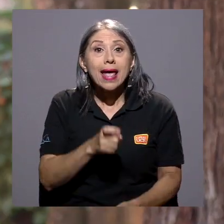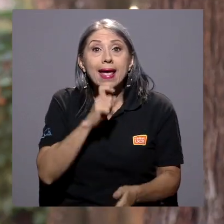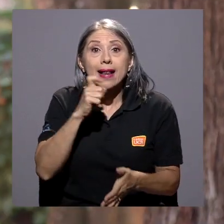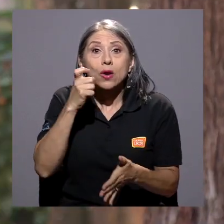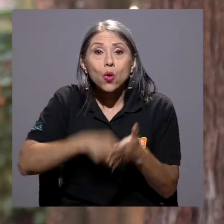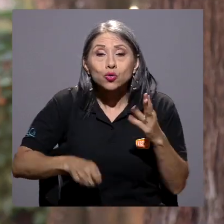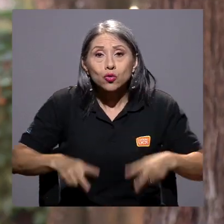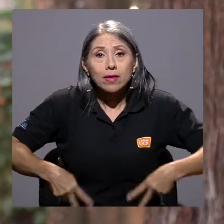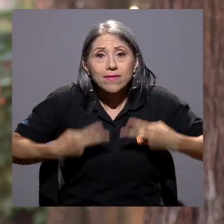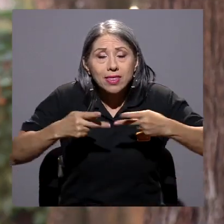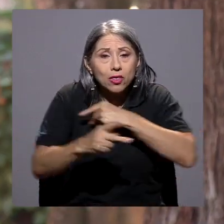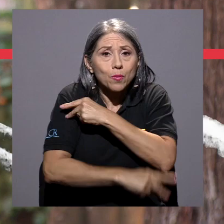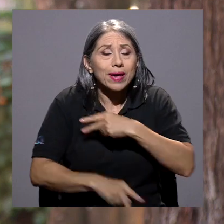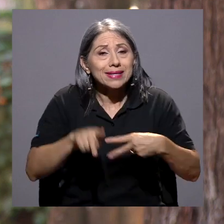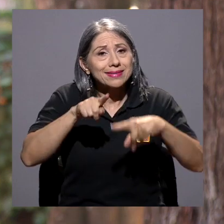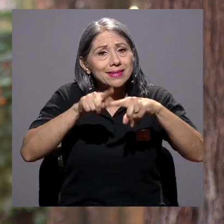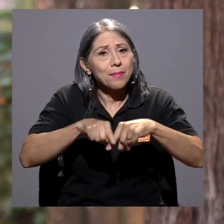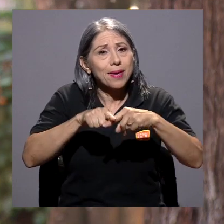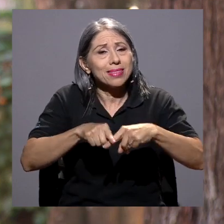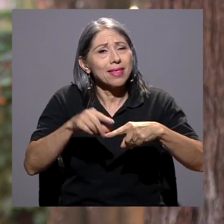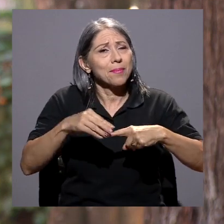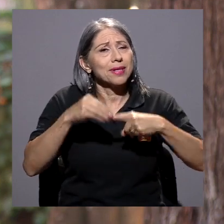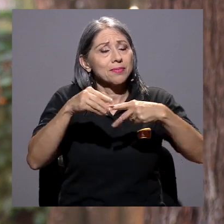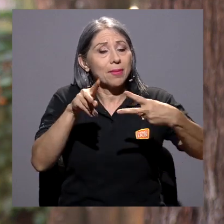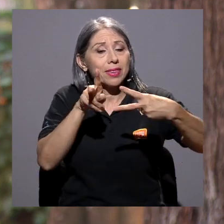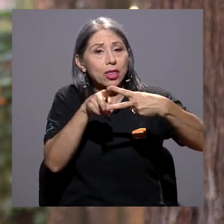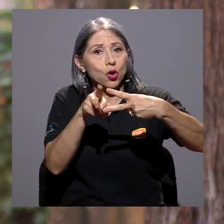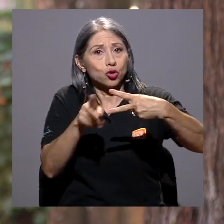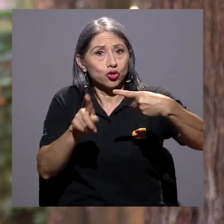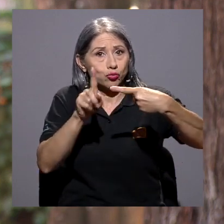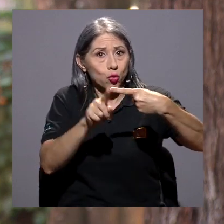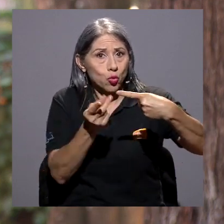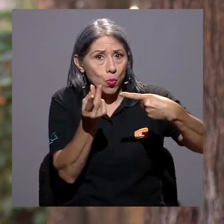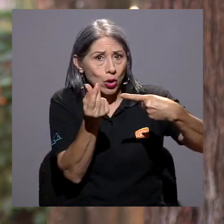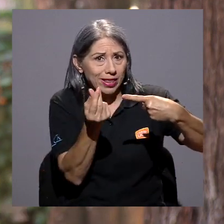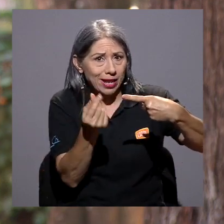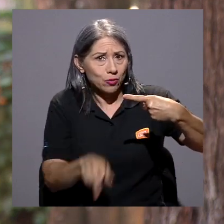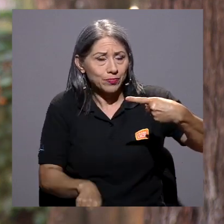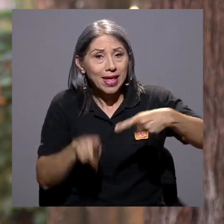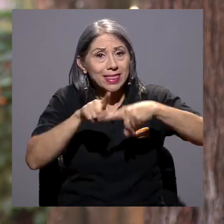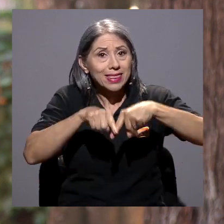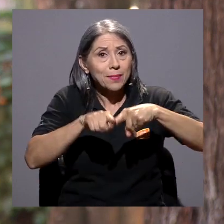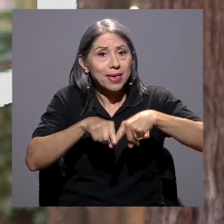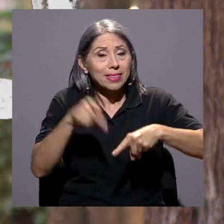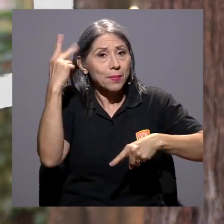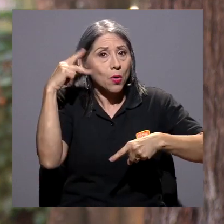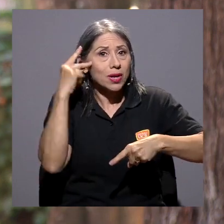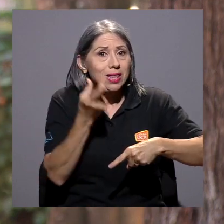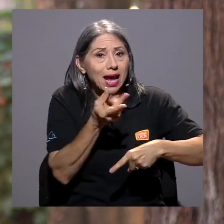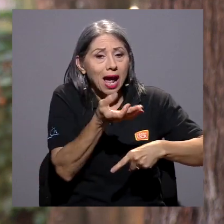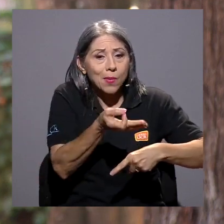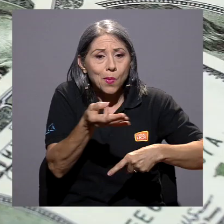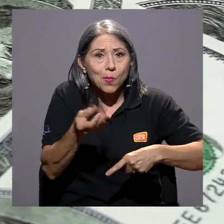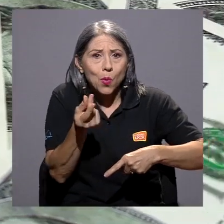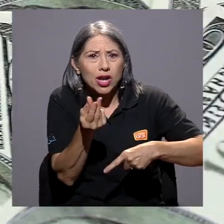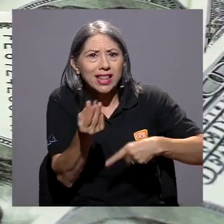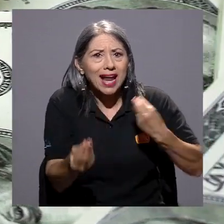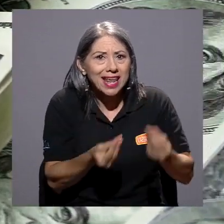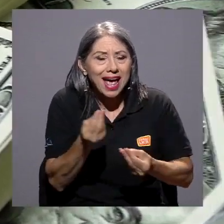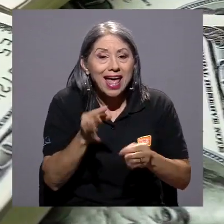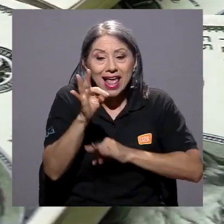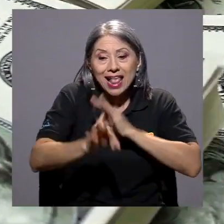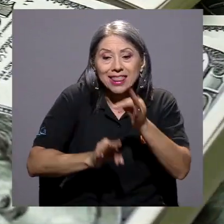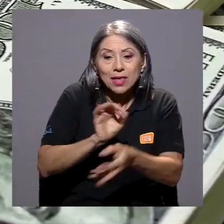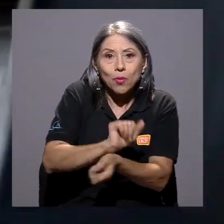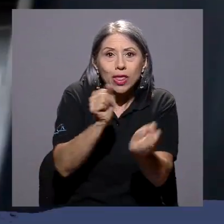El costo de vida de un país depende principalmente de dos factores. Un factor que es monetario, que depende de cómo se maneja la política monetaria. Ahí se viene influido el